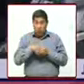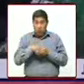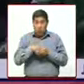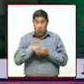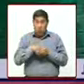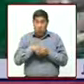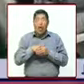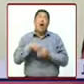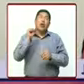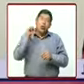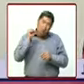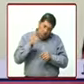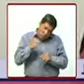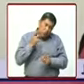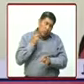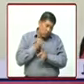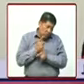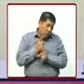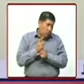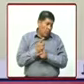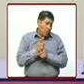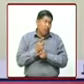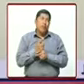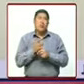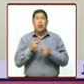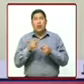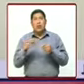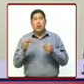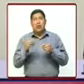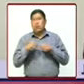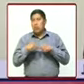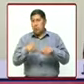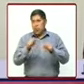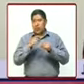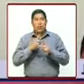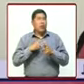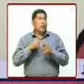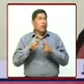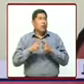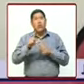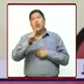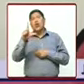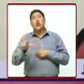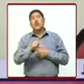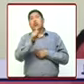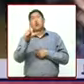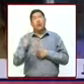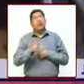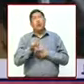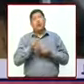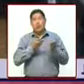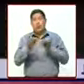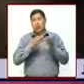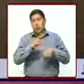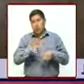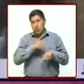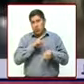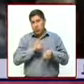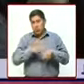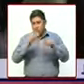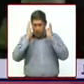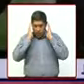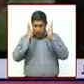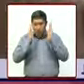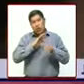elecciones. Correcto. El empadronamiento electoral biométrico es permanente. Entonces, el día lunes es el servicio normal, ¿no? Que se